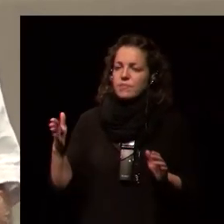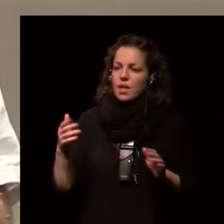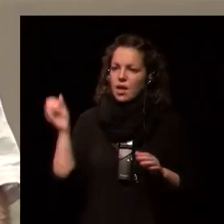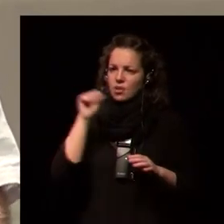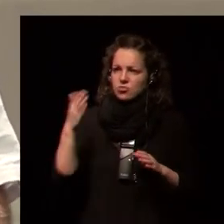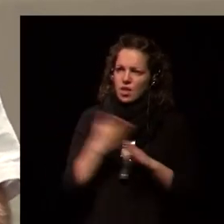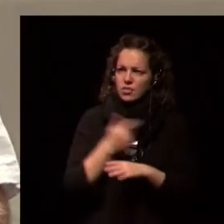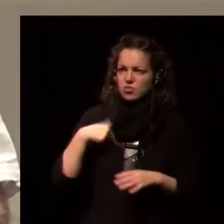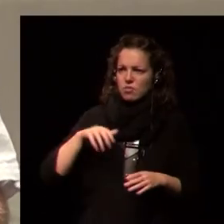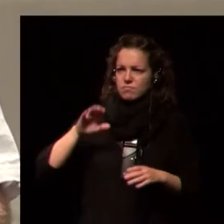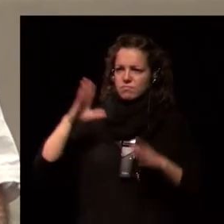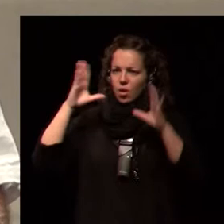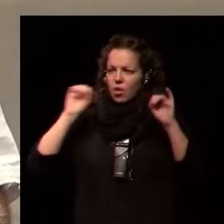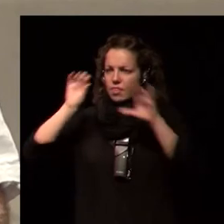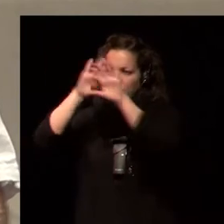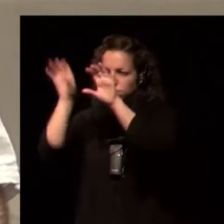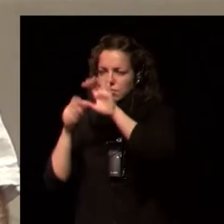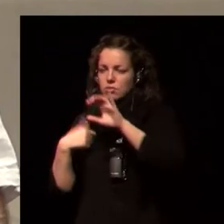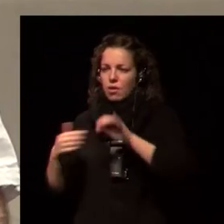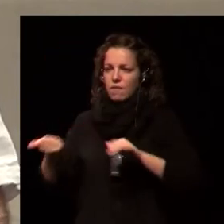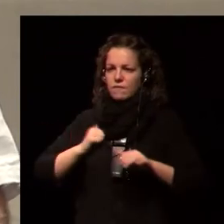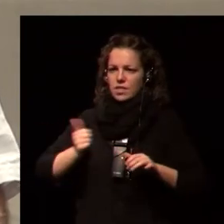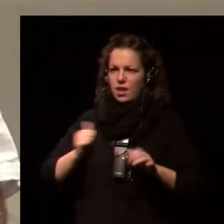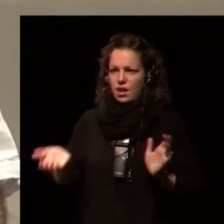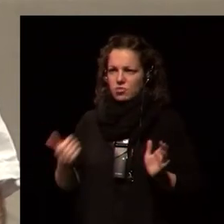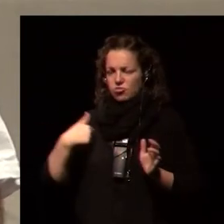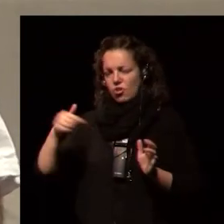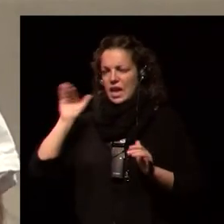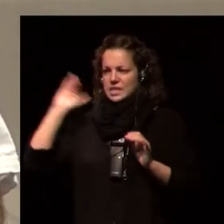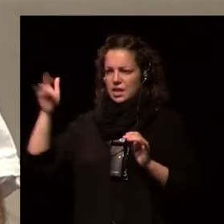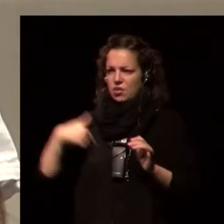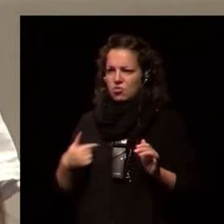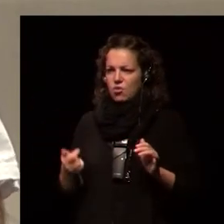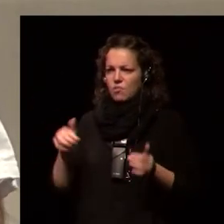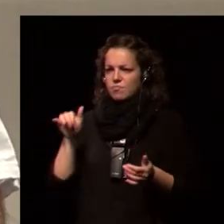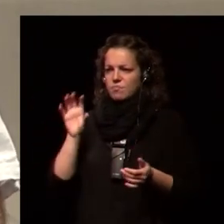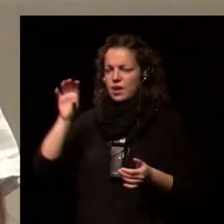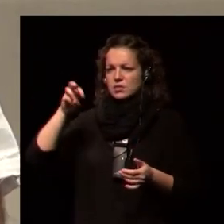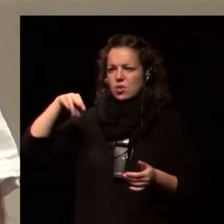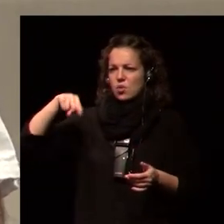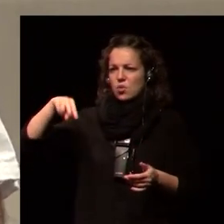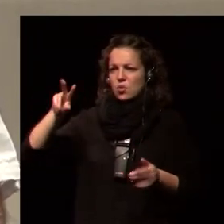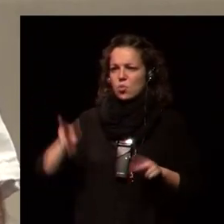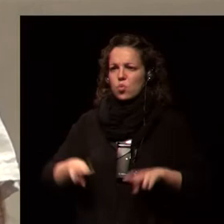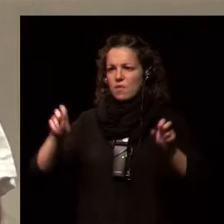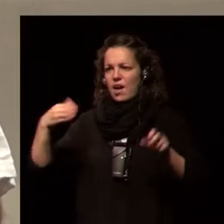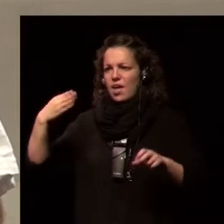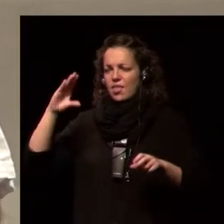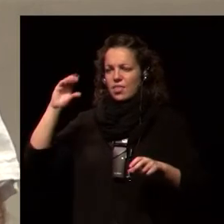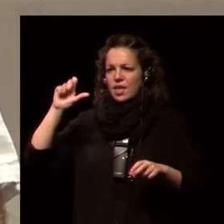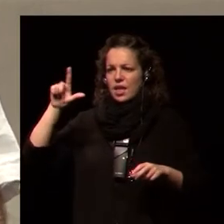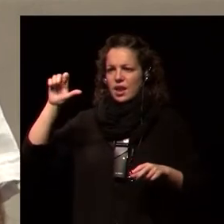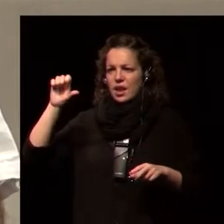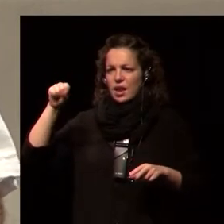descubrí la ventaja de ser forastero en Nueva Zelanda, ni más ni menos. Sabiendo de mis experiencias